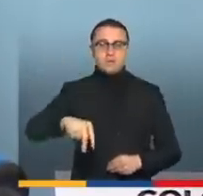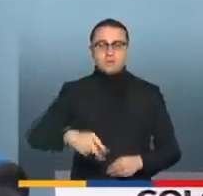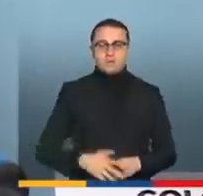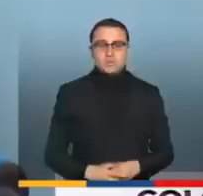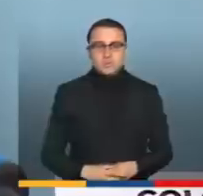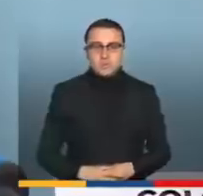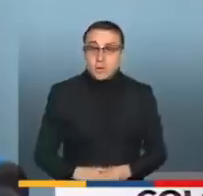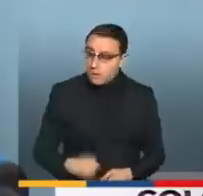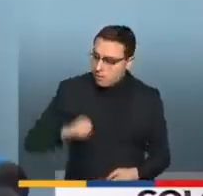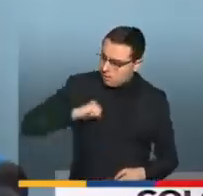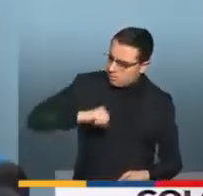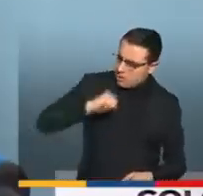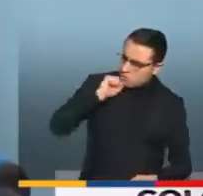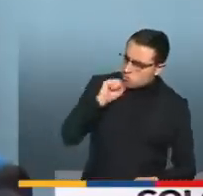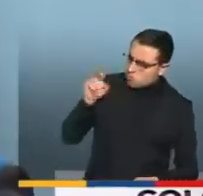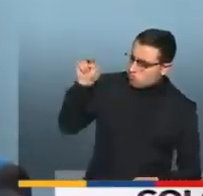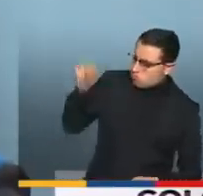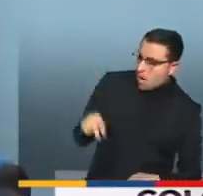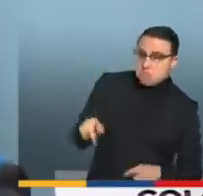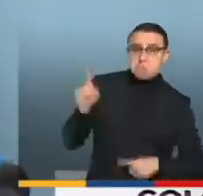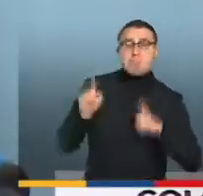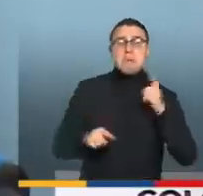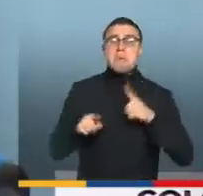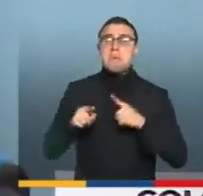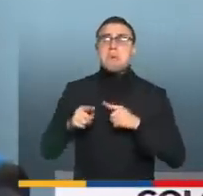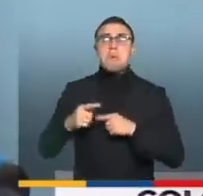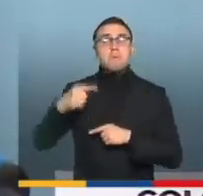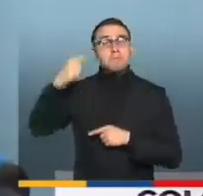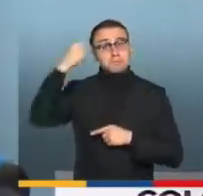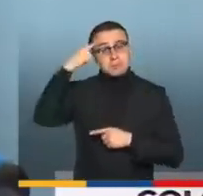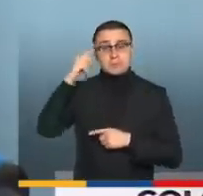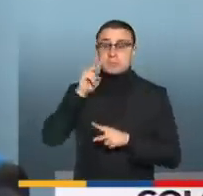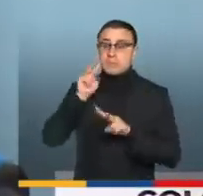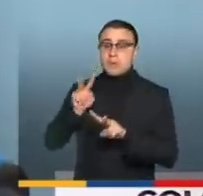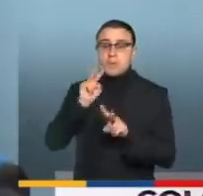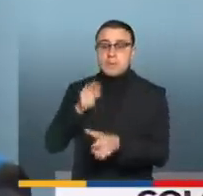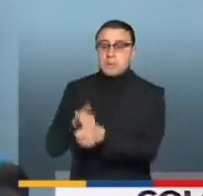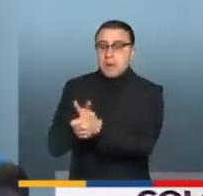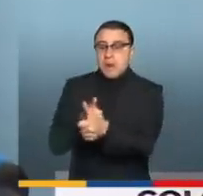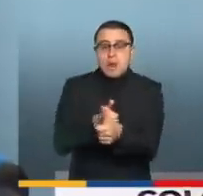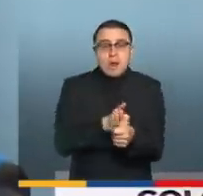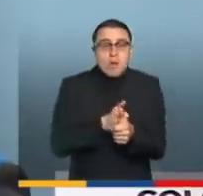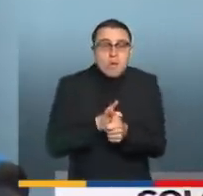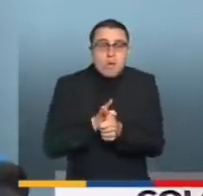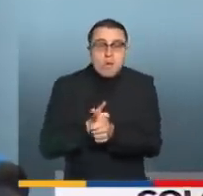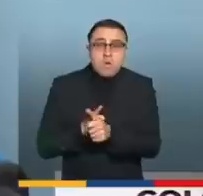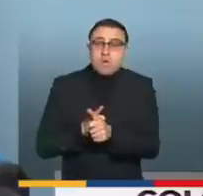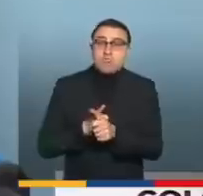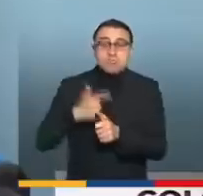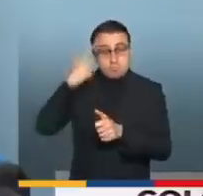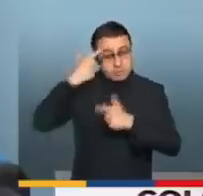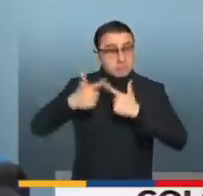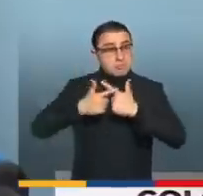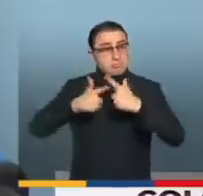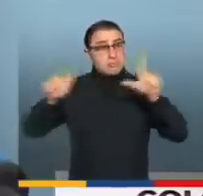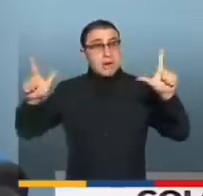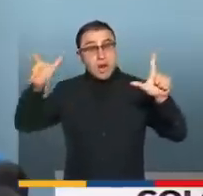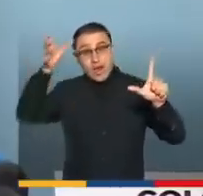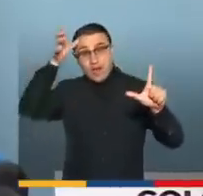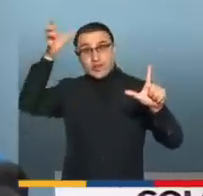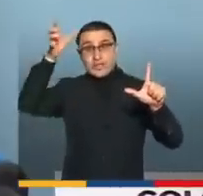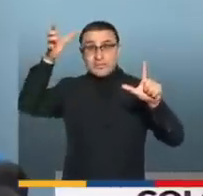Derechos humanos vistos muy individualmente, muy liberalmente, muy dentro del concepto de la